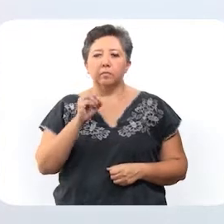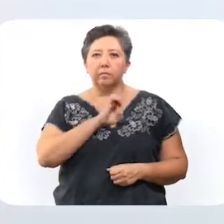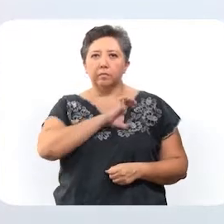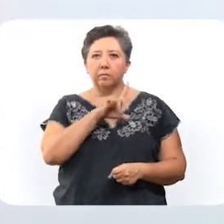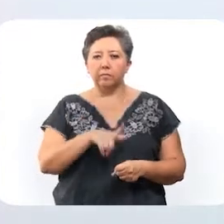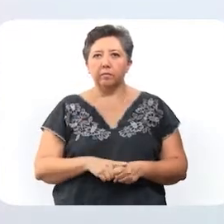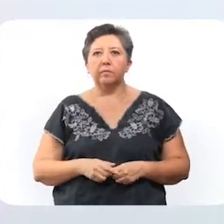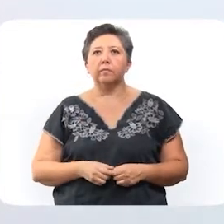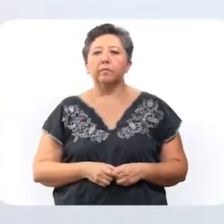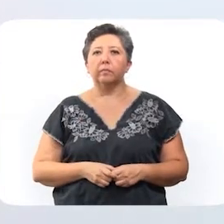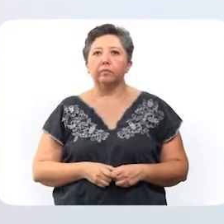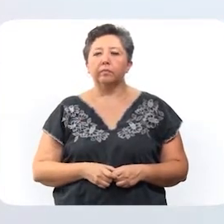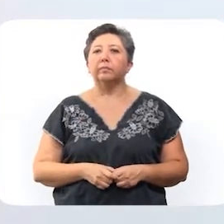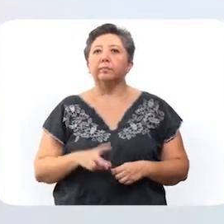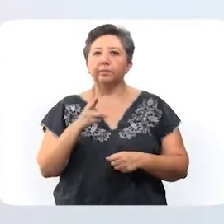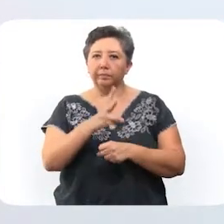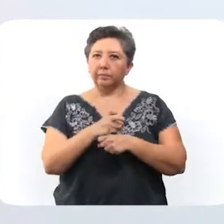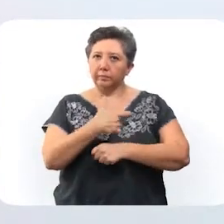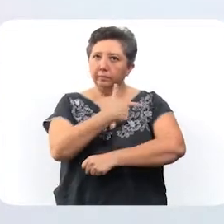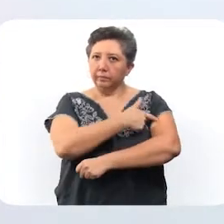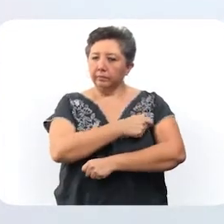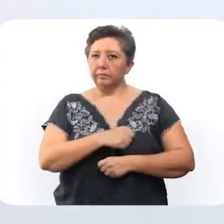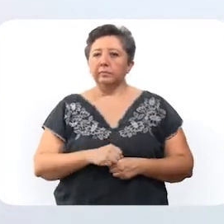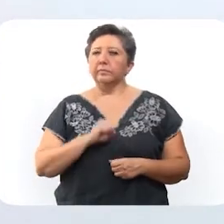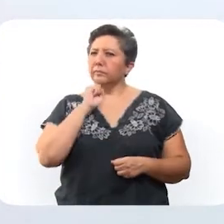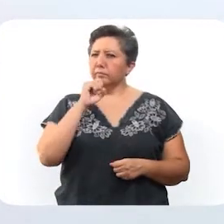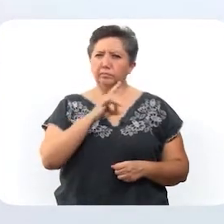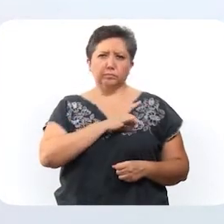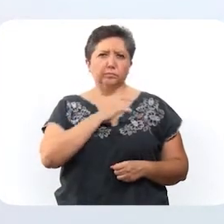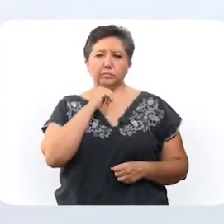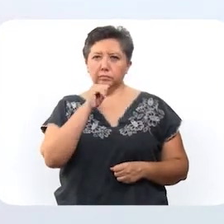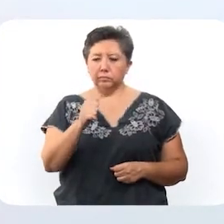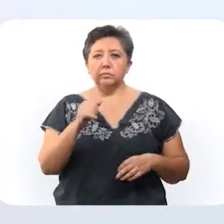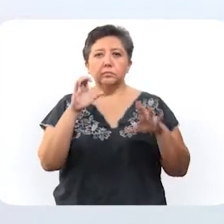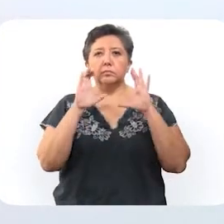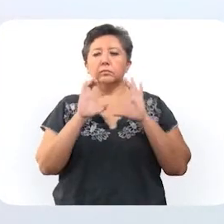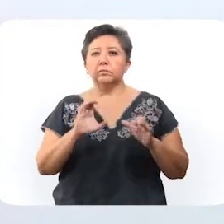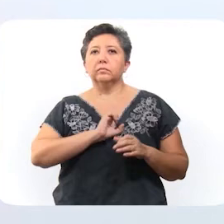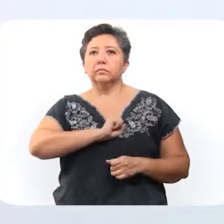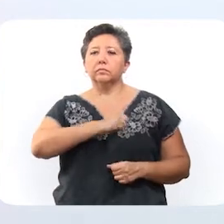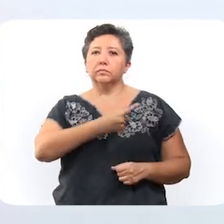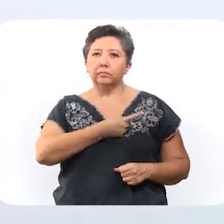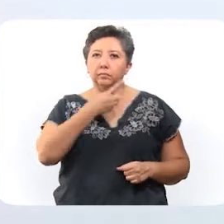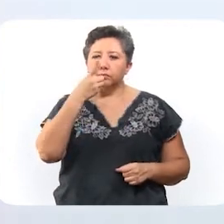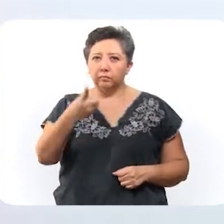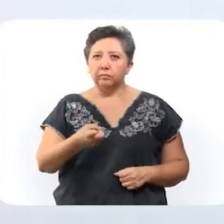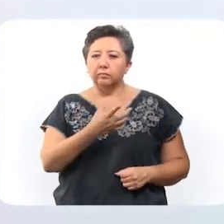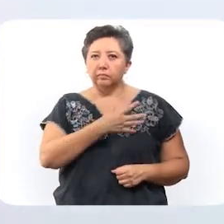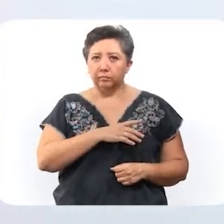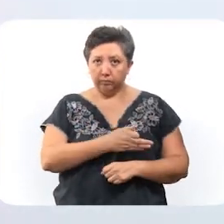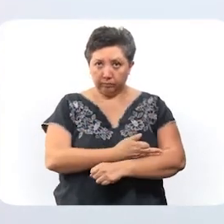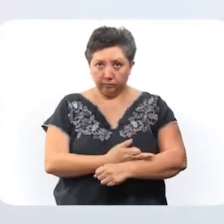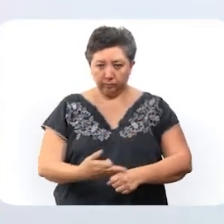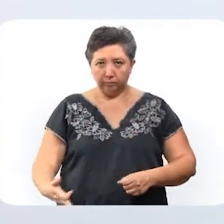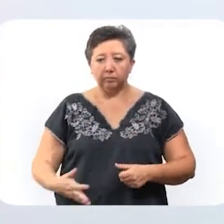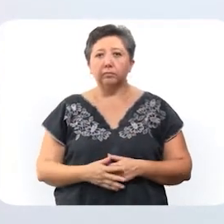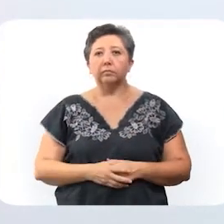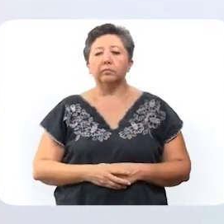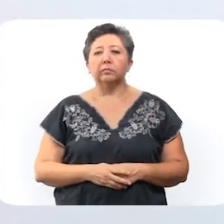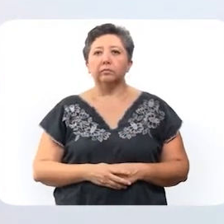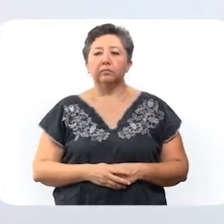Especialidades. Los invitamos a vacunarse sin temor para proteger nuestra salud y la de nuestras familias.